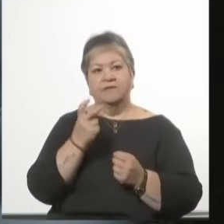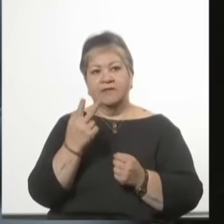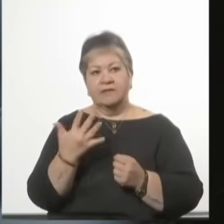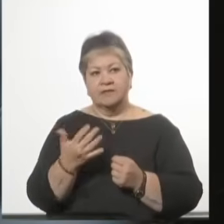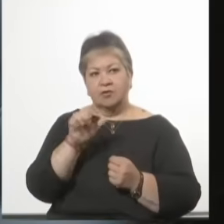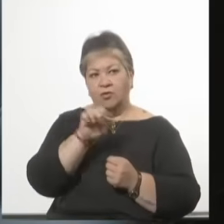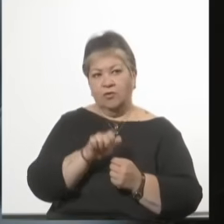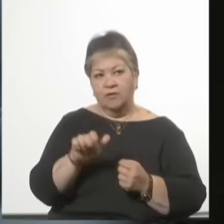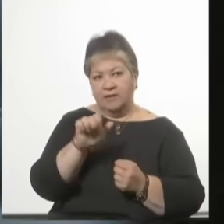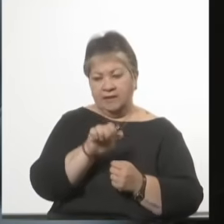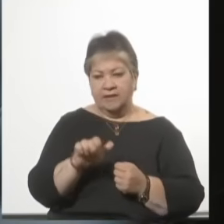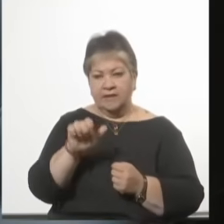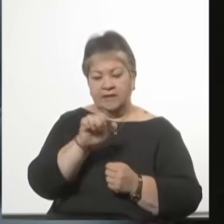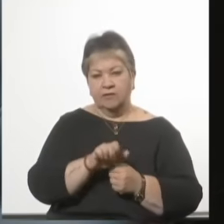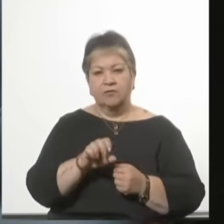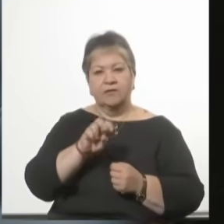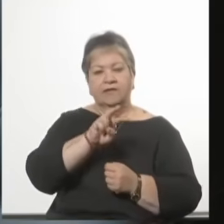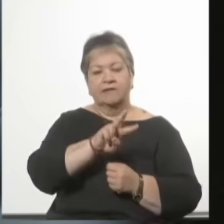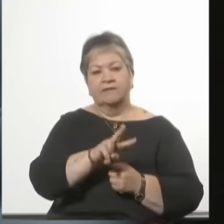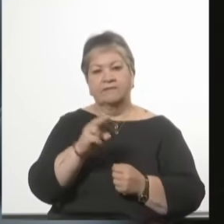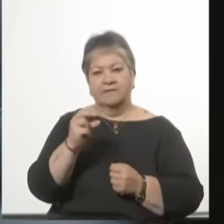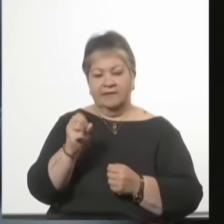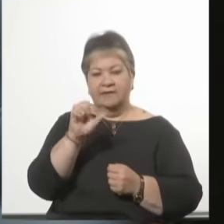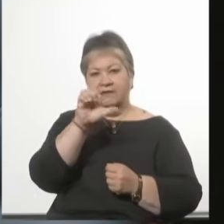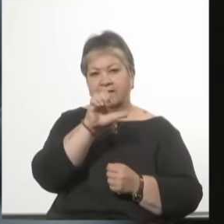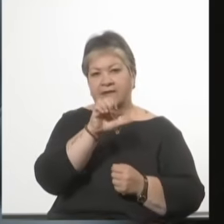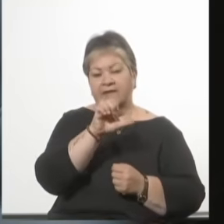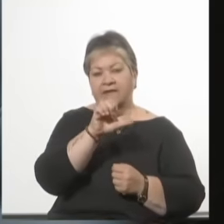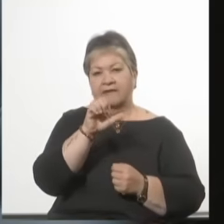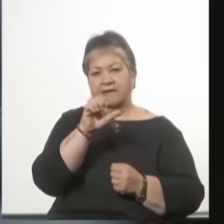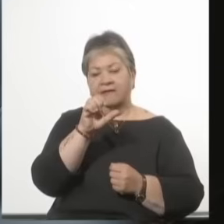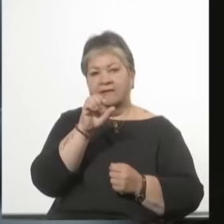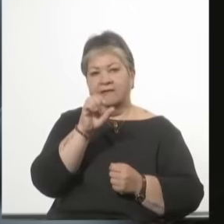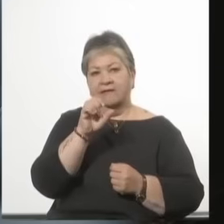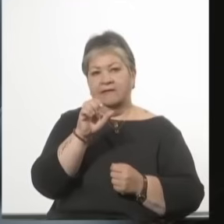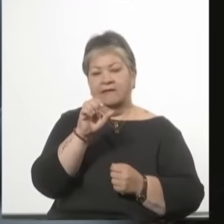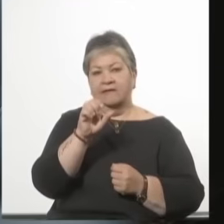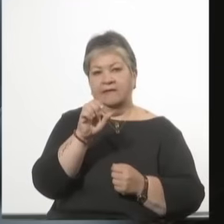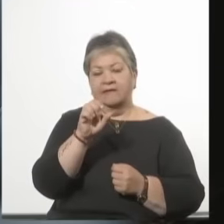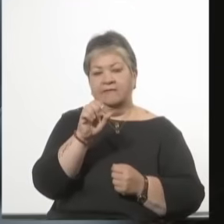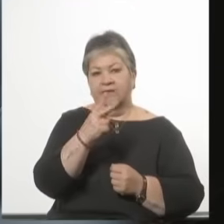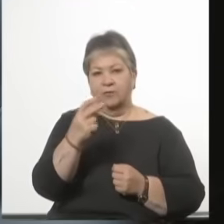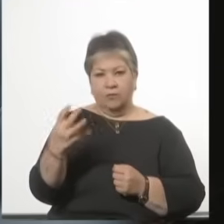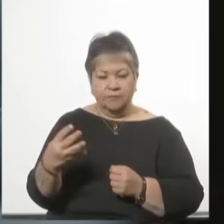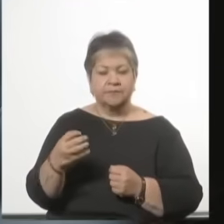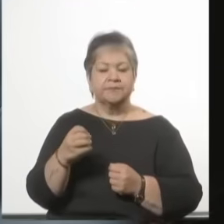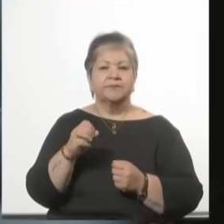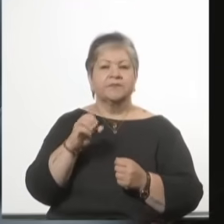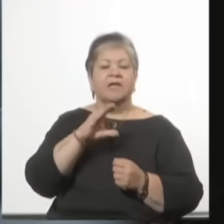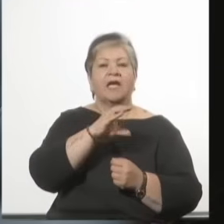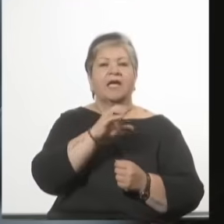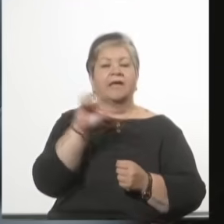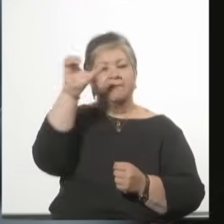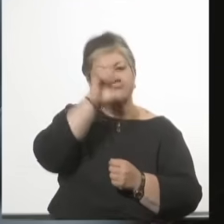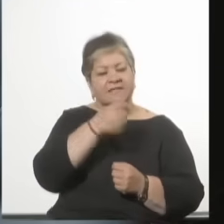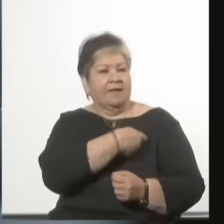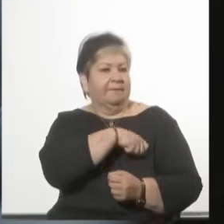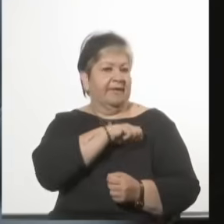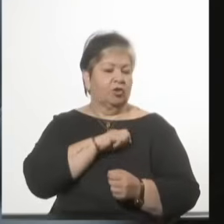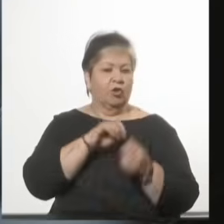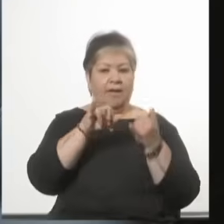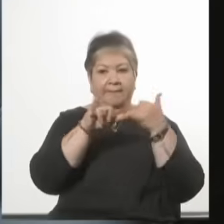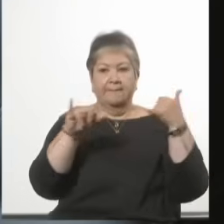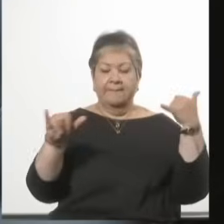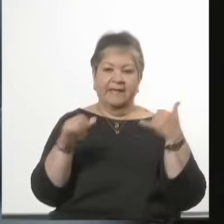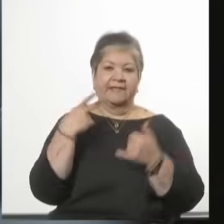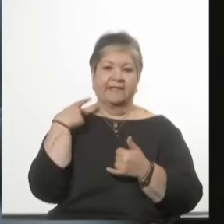de enero de 2024, previo al vencimiento de los 45 días, Cardama plantea, por mail dirigido al director general